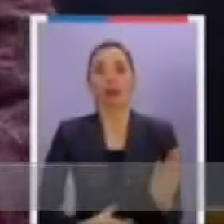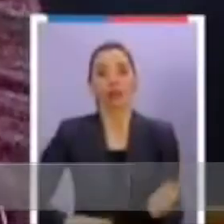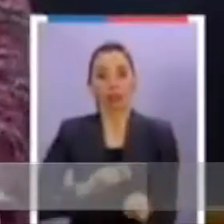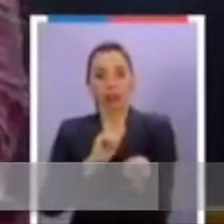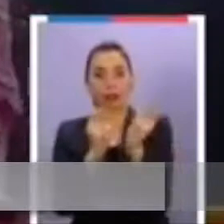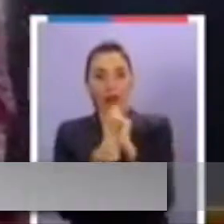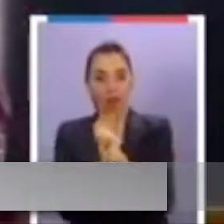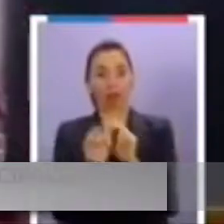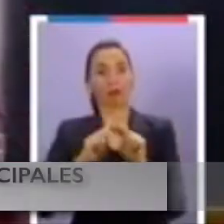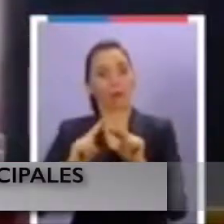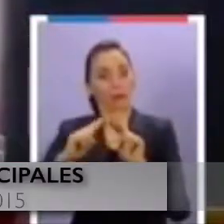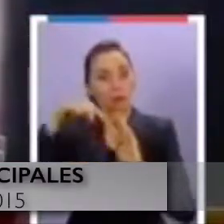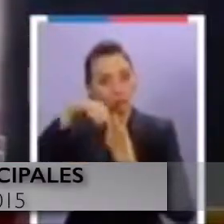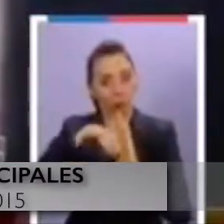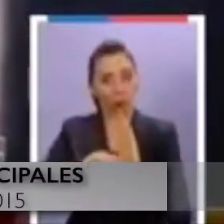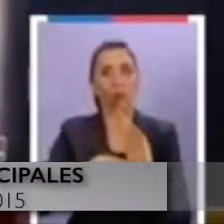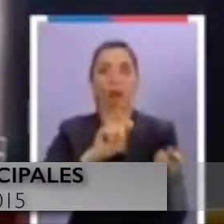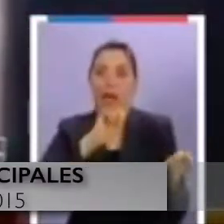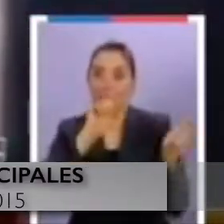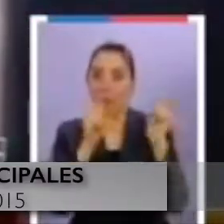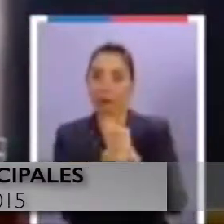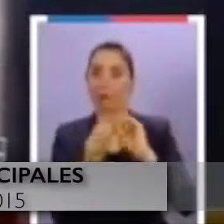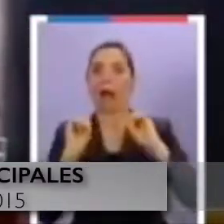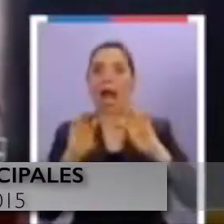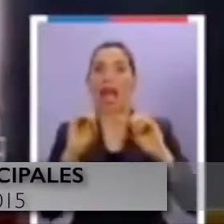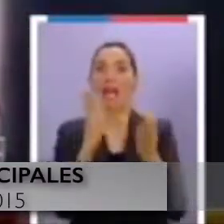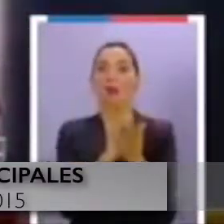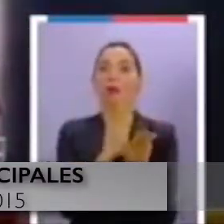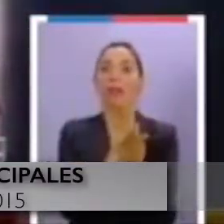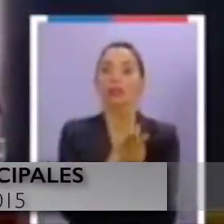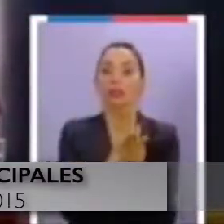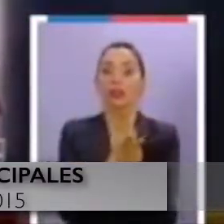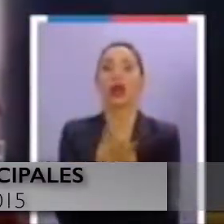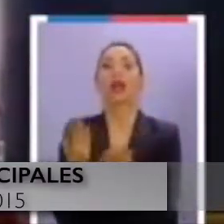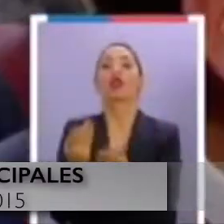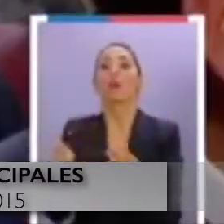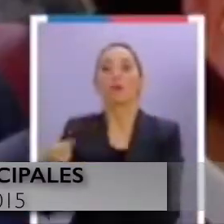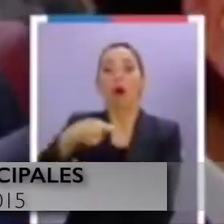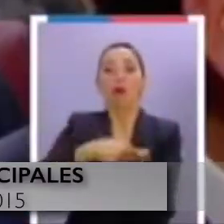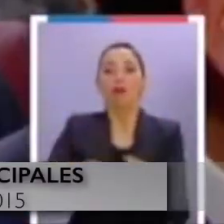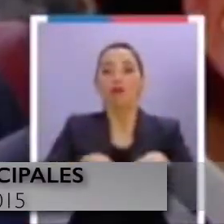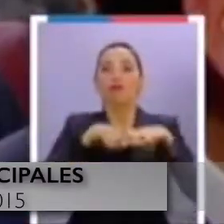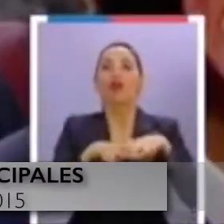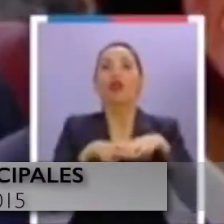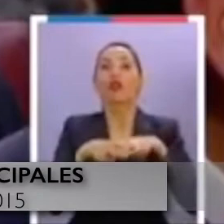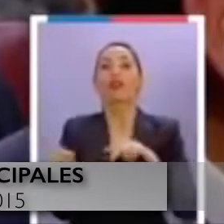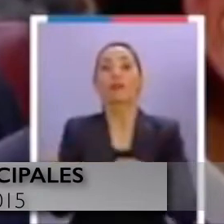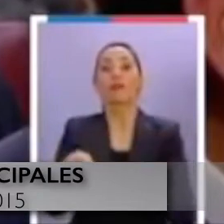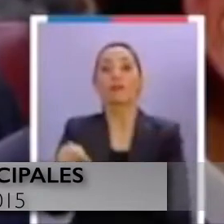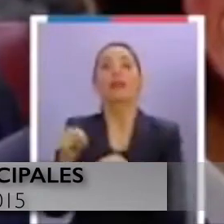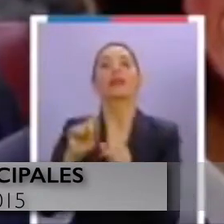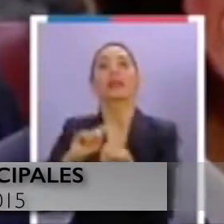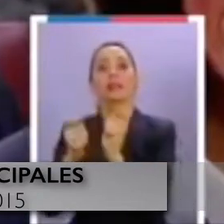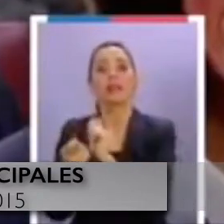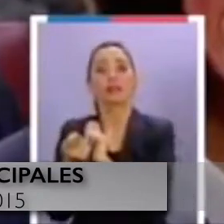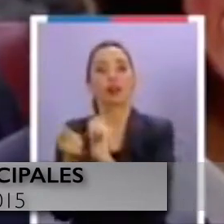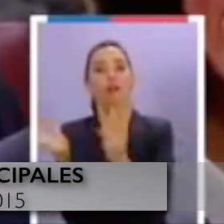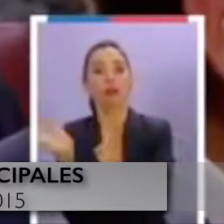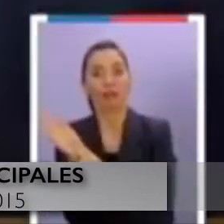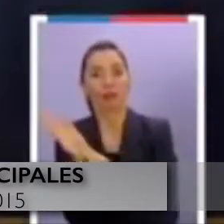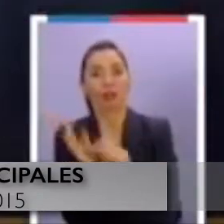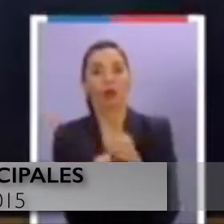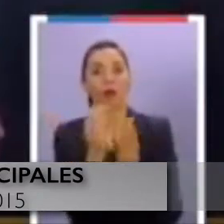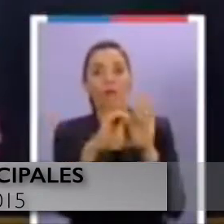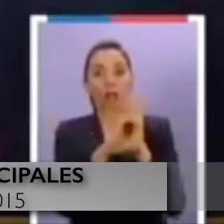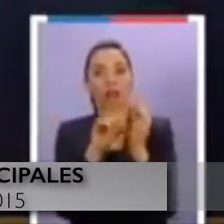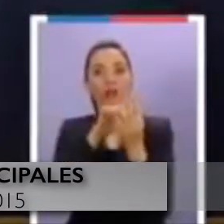llevaremos a cabo una profunda reforma educacional que será financiada por una reforma tributaria, las que unida a una nueva constitución completan las tres